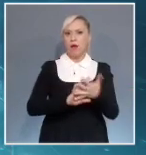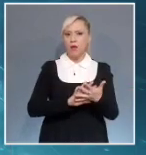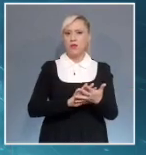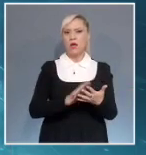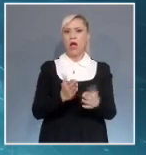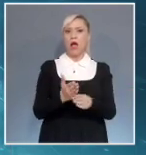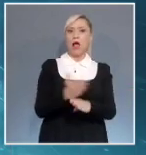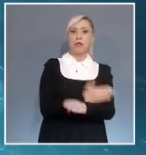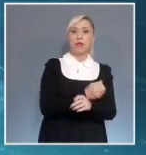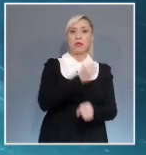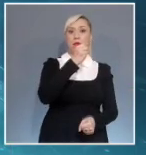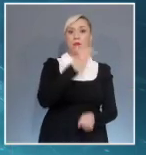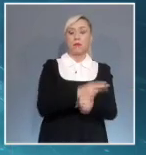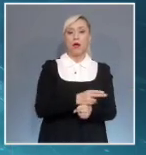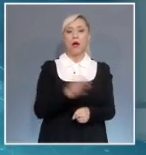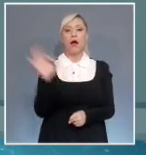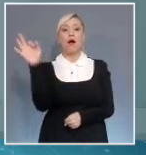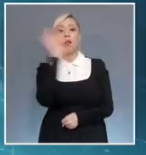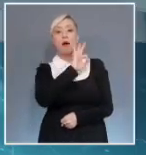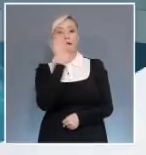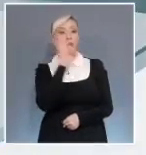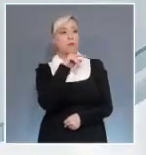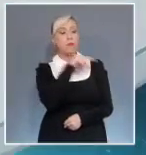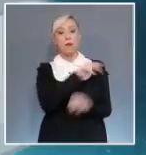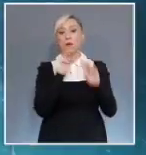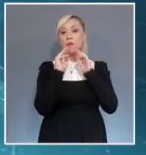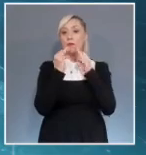sentenciados por delincuencia organizada.